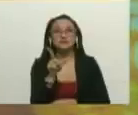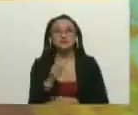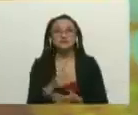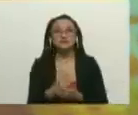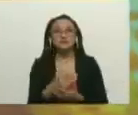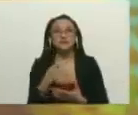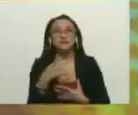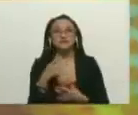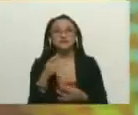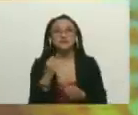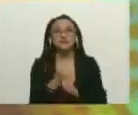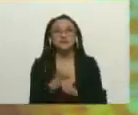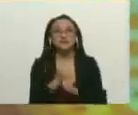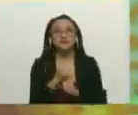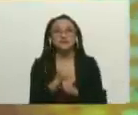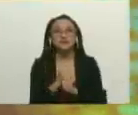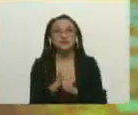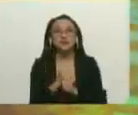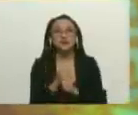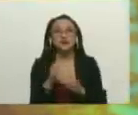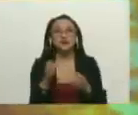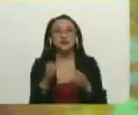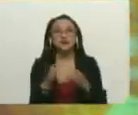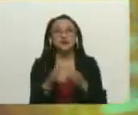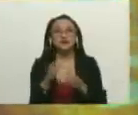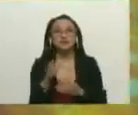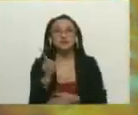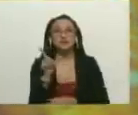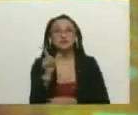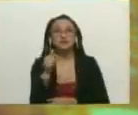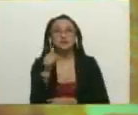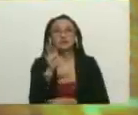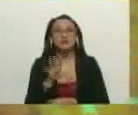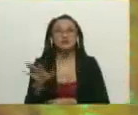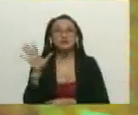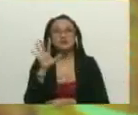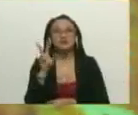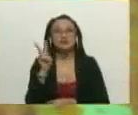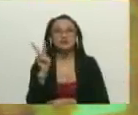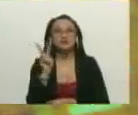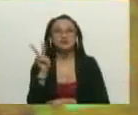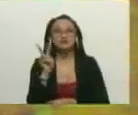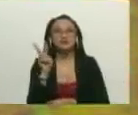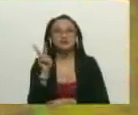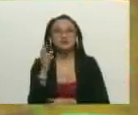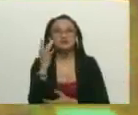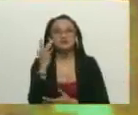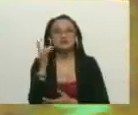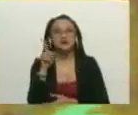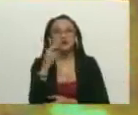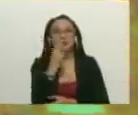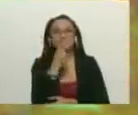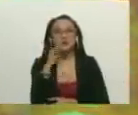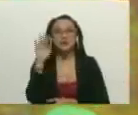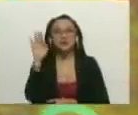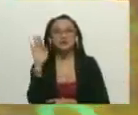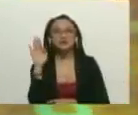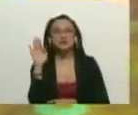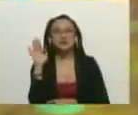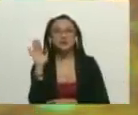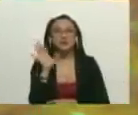Bien interesante todo el trabajo que viene realizando la tolda roja en cada rincón de nuestro país. Hemos observado también la juramentación en